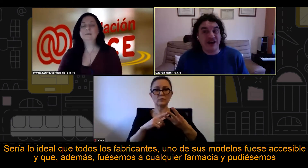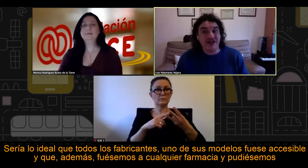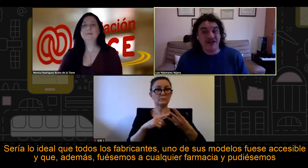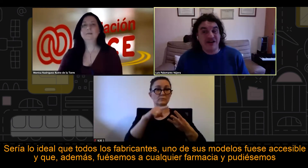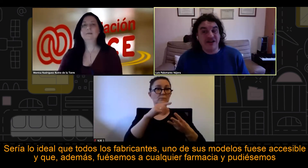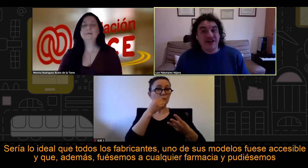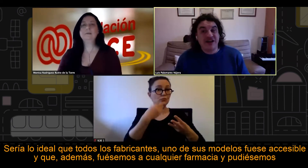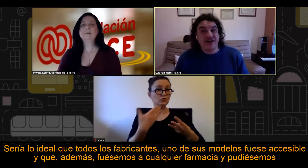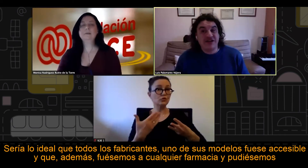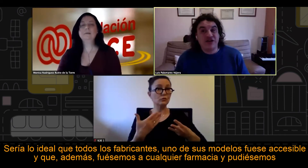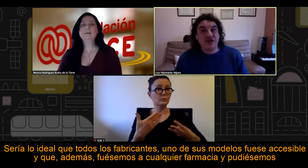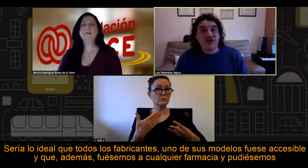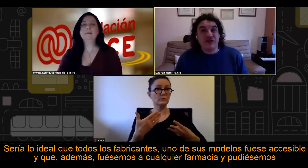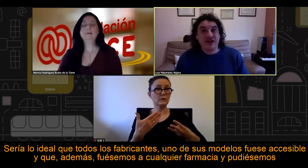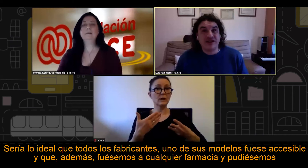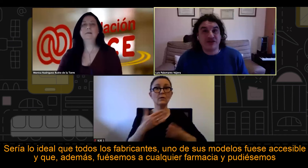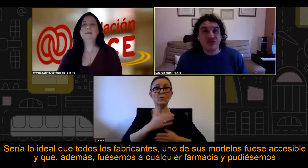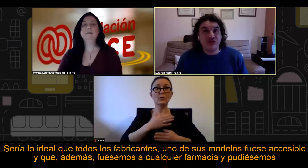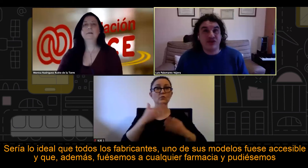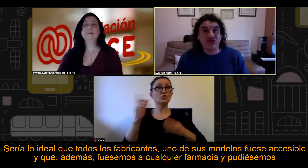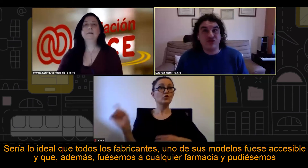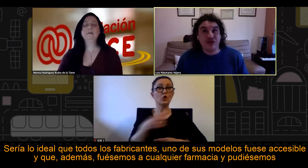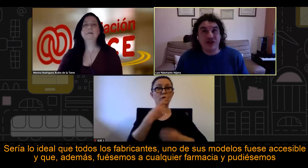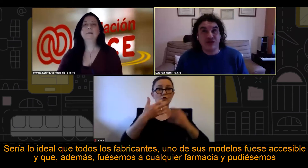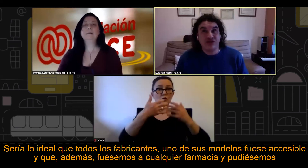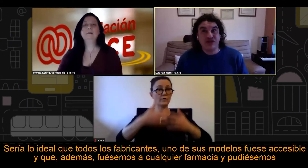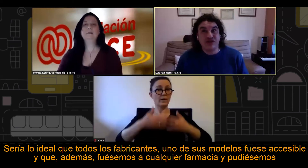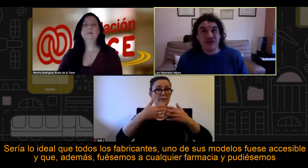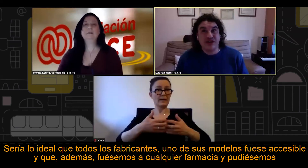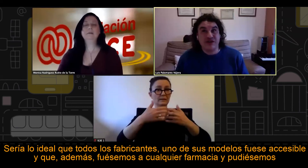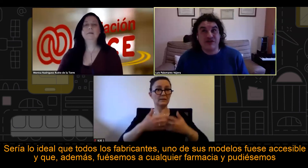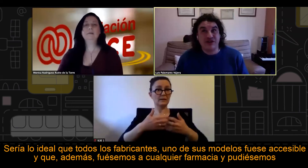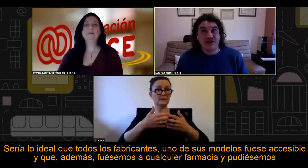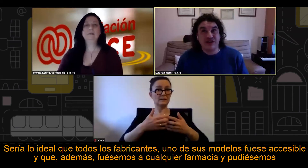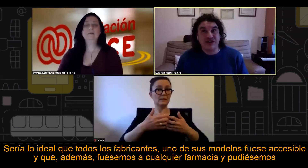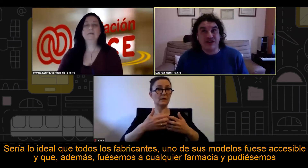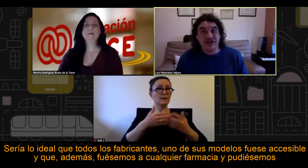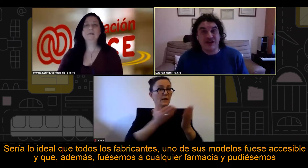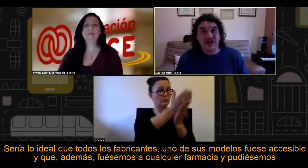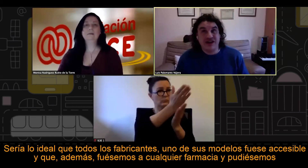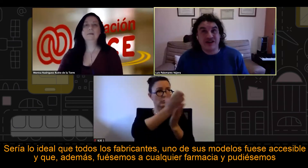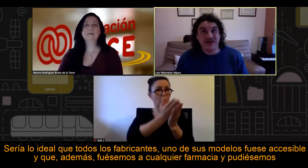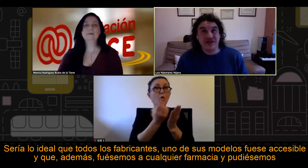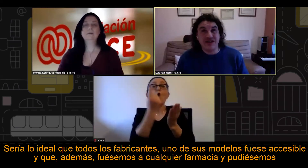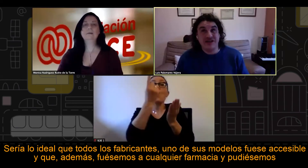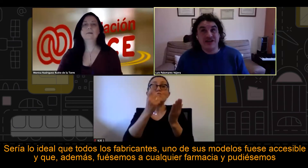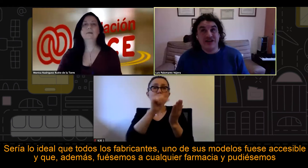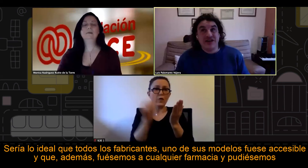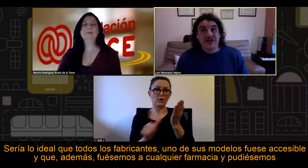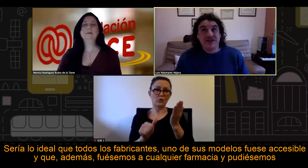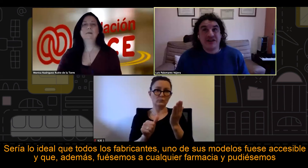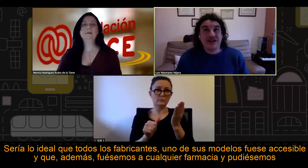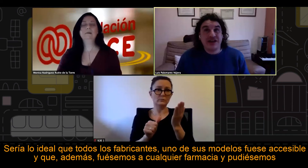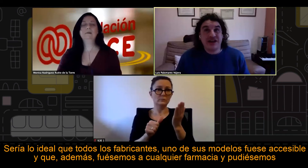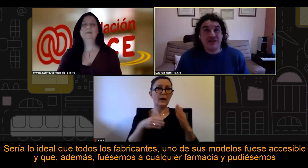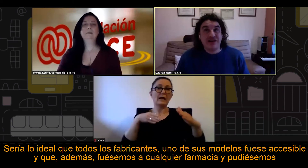ideal que todos los fabricantes, uno de sus modelos fuese accesible